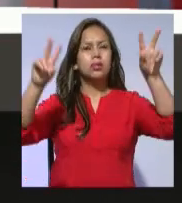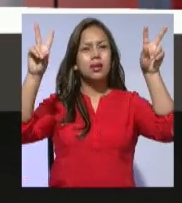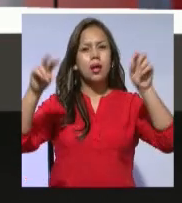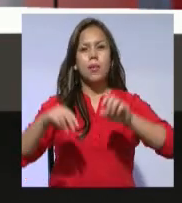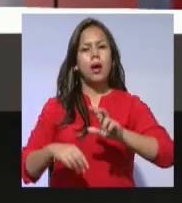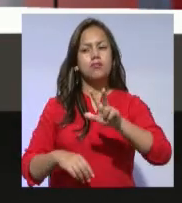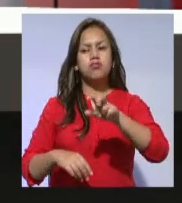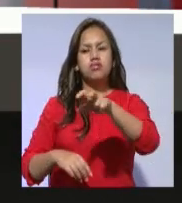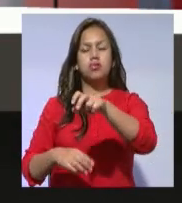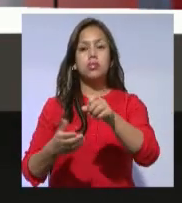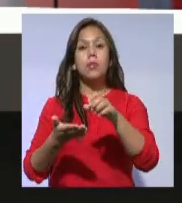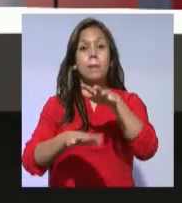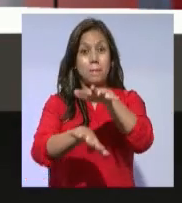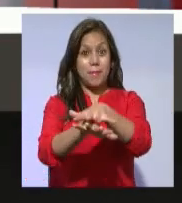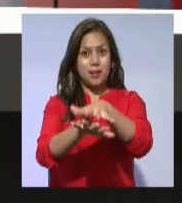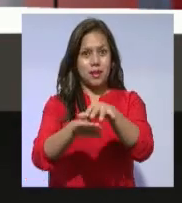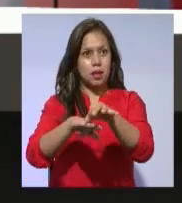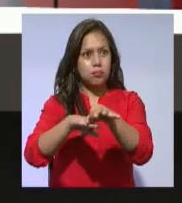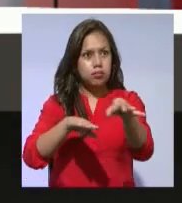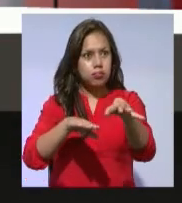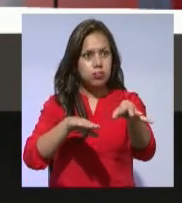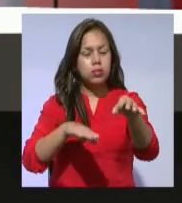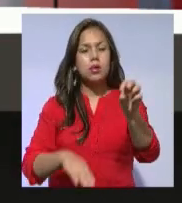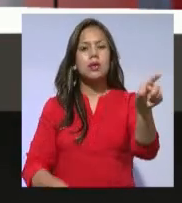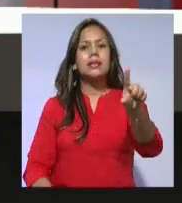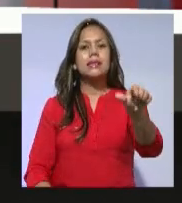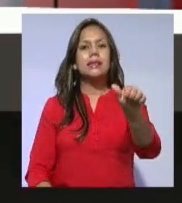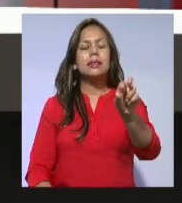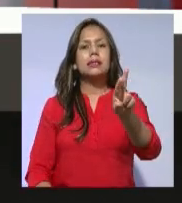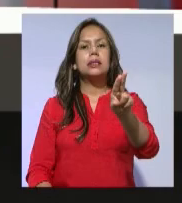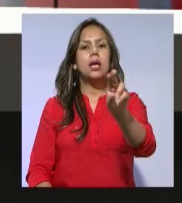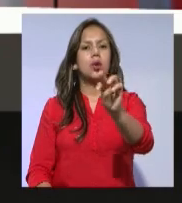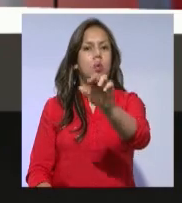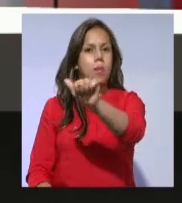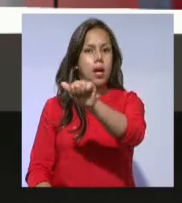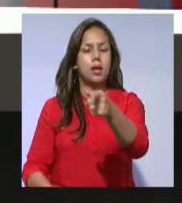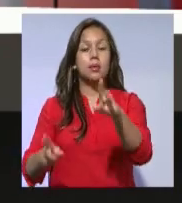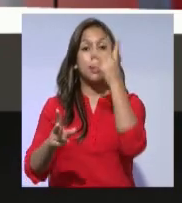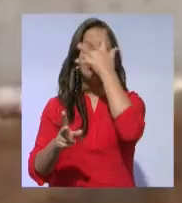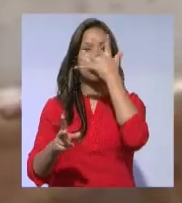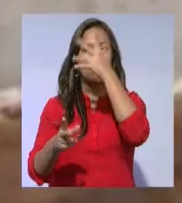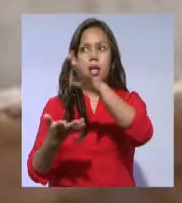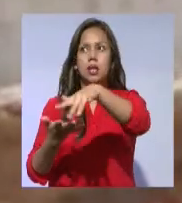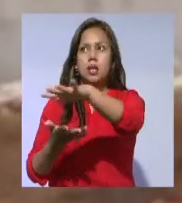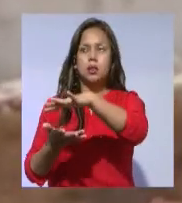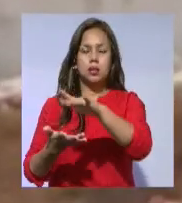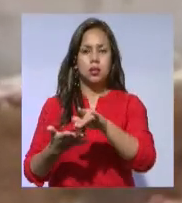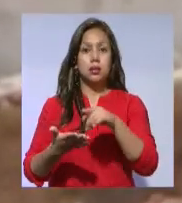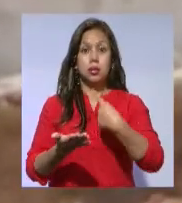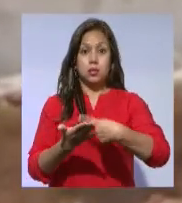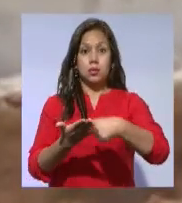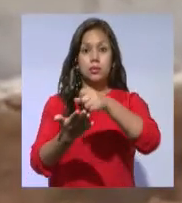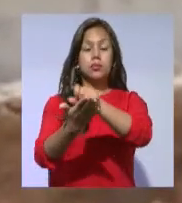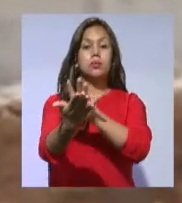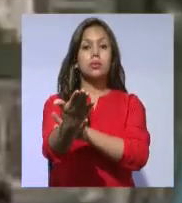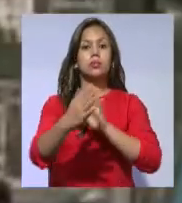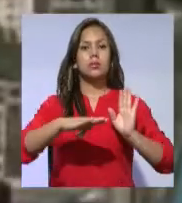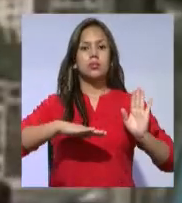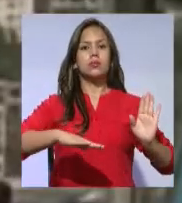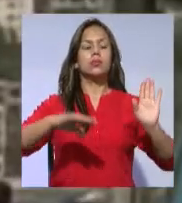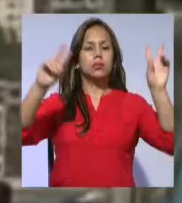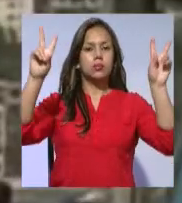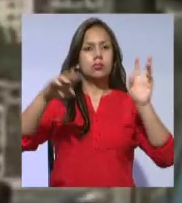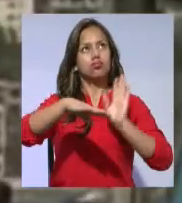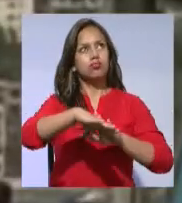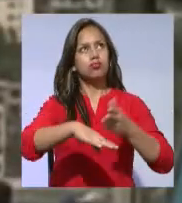en zaruma y la falta de agua potable en varios cantones de la provincia de esmeraldas el debate del proyecto de resolución para exhortar